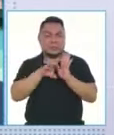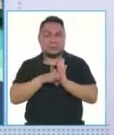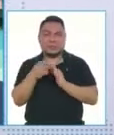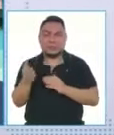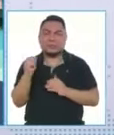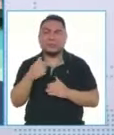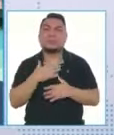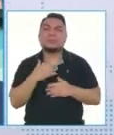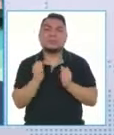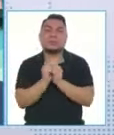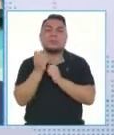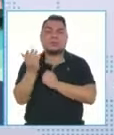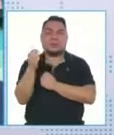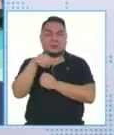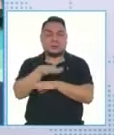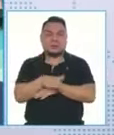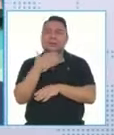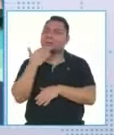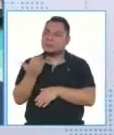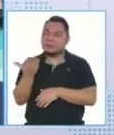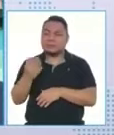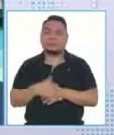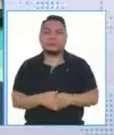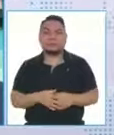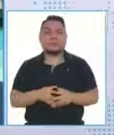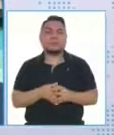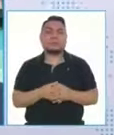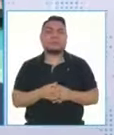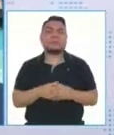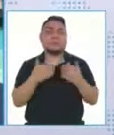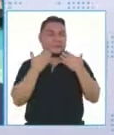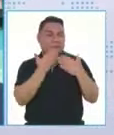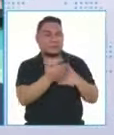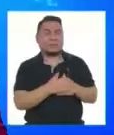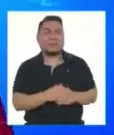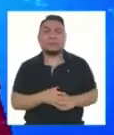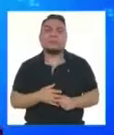del Tribunal Constitucional, que estuvo con nosotros esa tarde. Gracias. Muchas gracias.